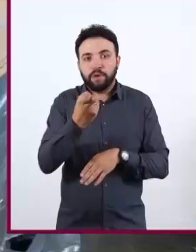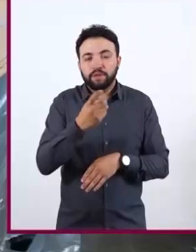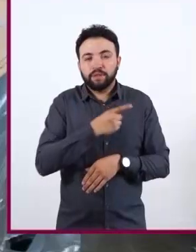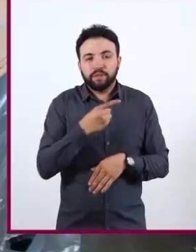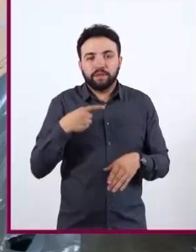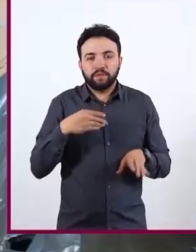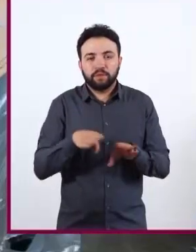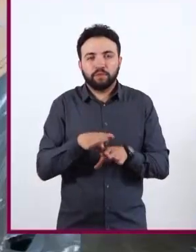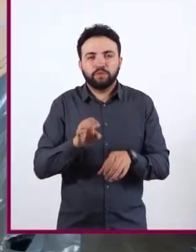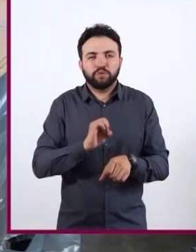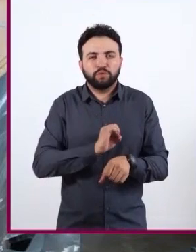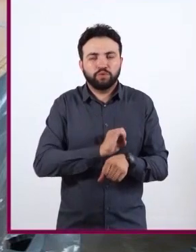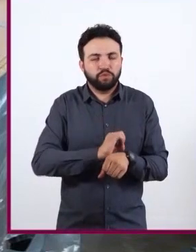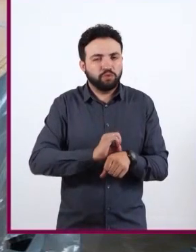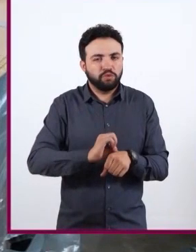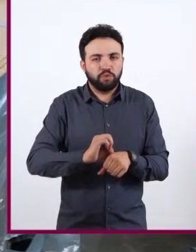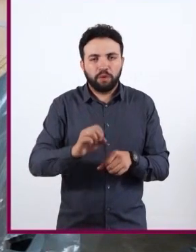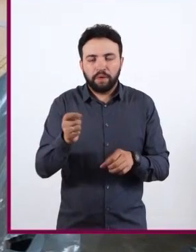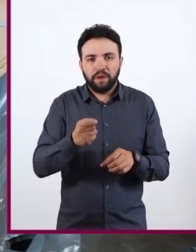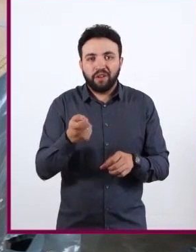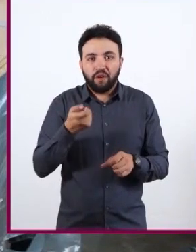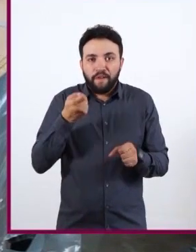Para eso tiene que ser muy suave,